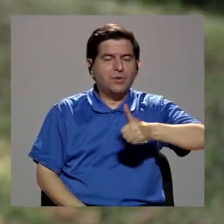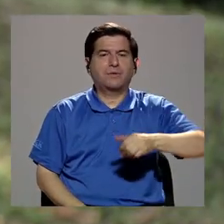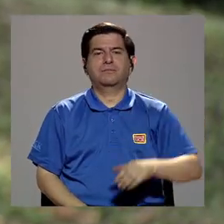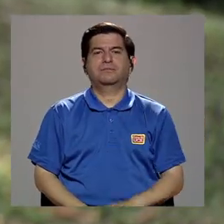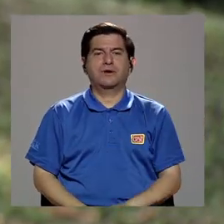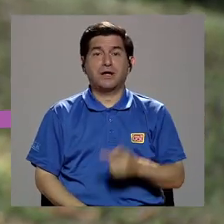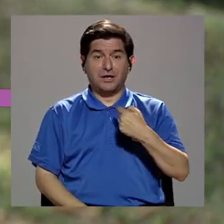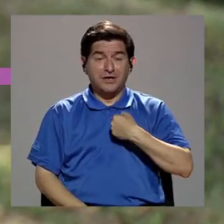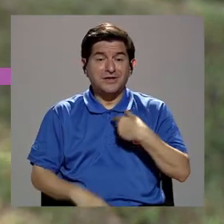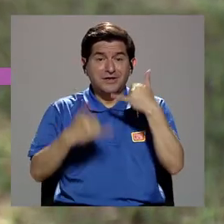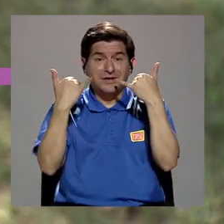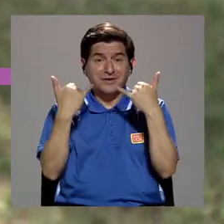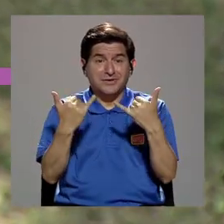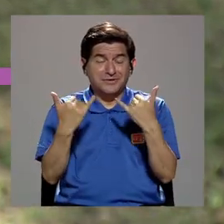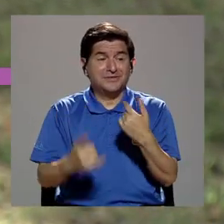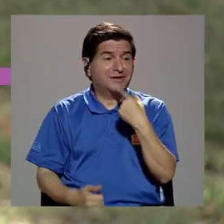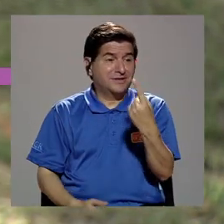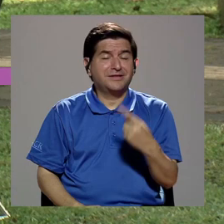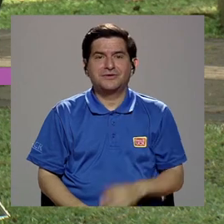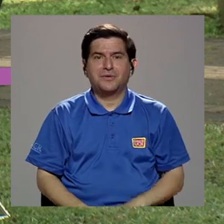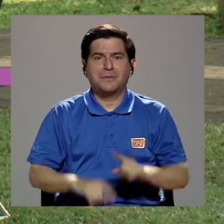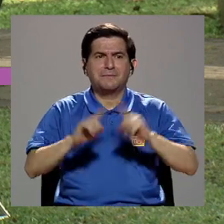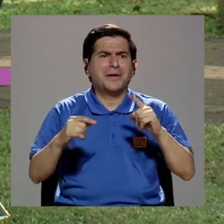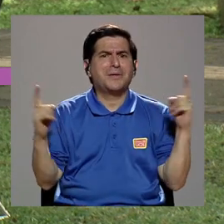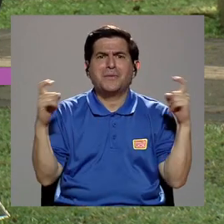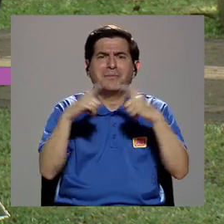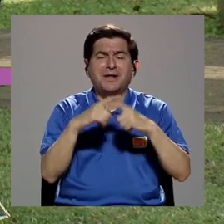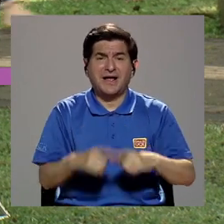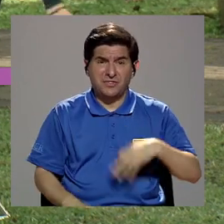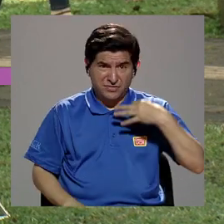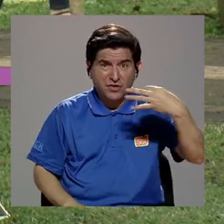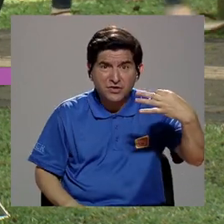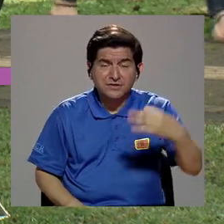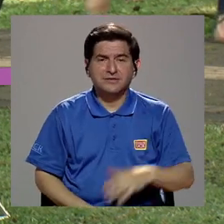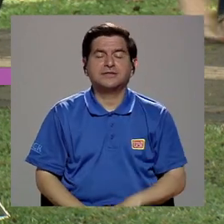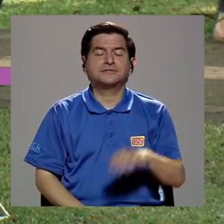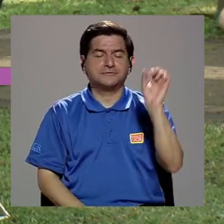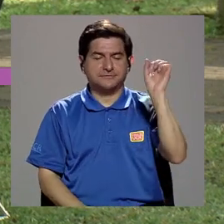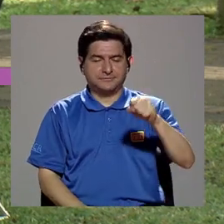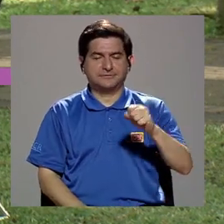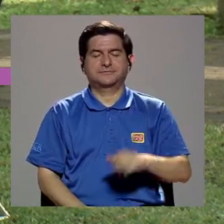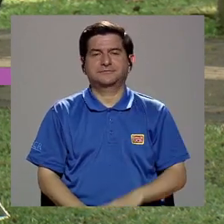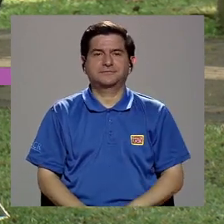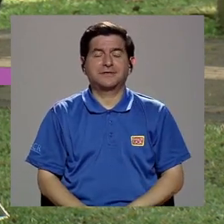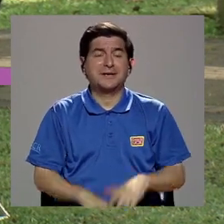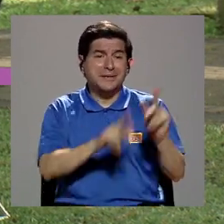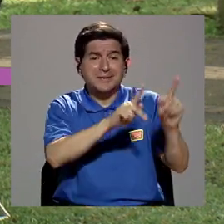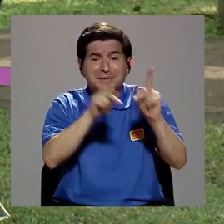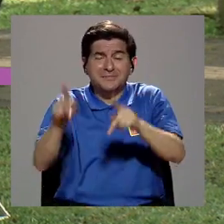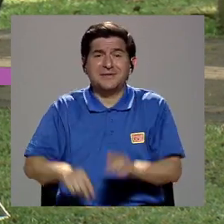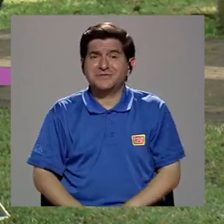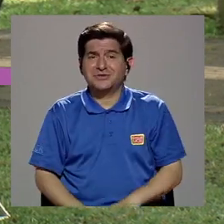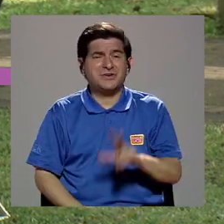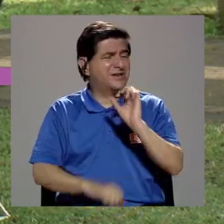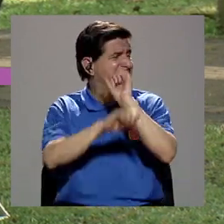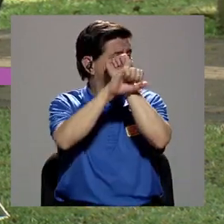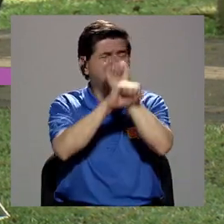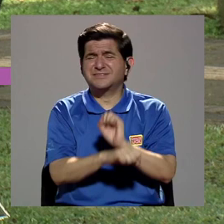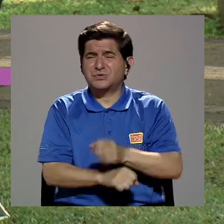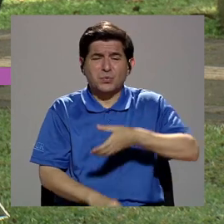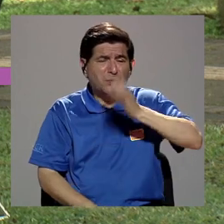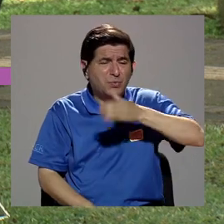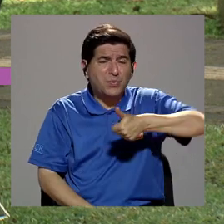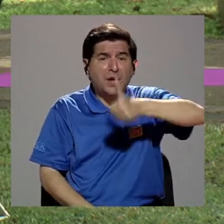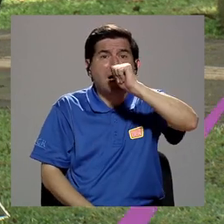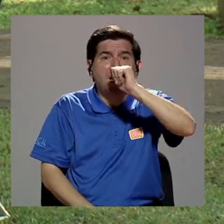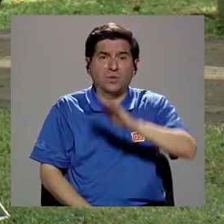oído, mire, complicadísimo para muchas personas. 2 litros de agua diarios. Porque resulta ser que hay mucha gente que no está habituada a tomar agua. Uh-huh.